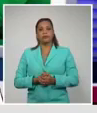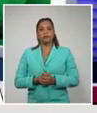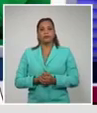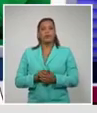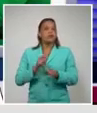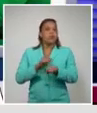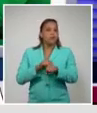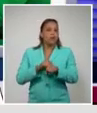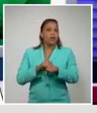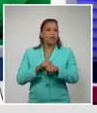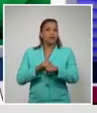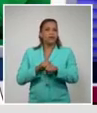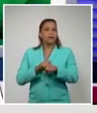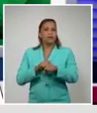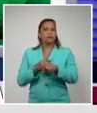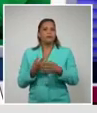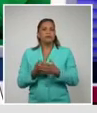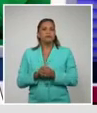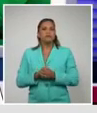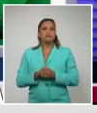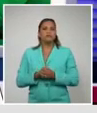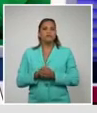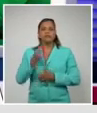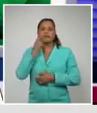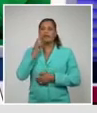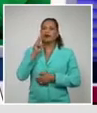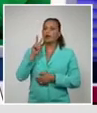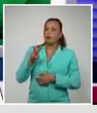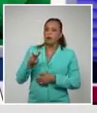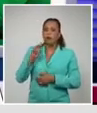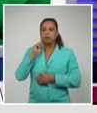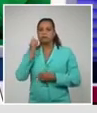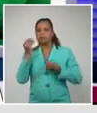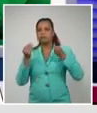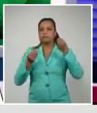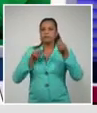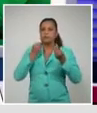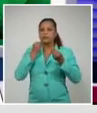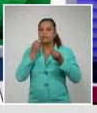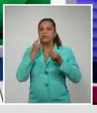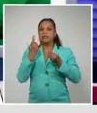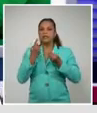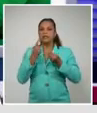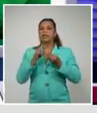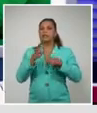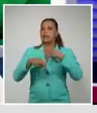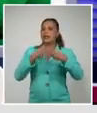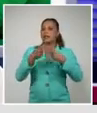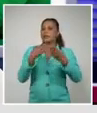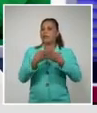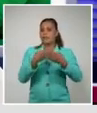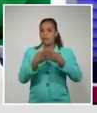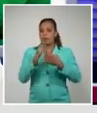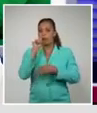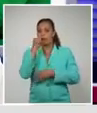determinado se evaluó, se hizo el diagnóstico mediante el PCR que se